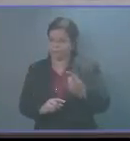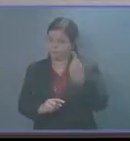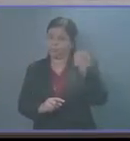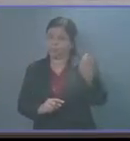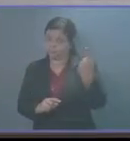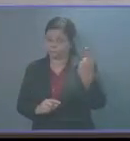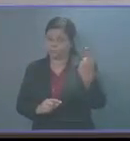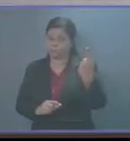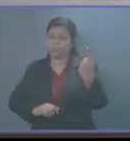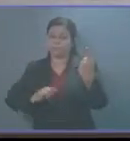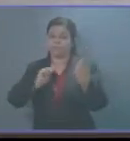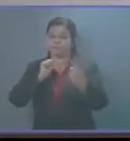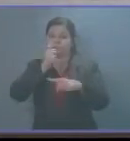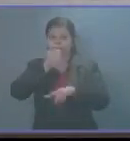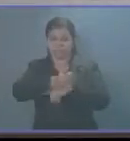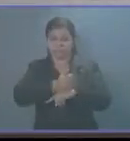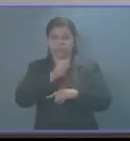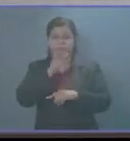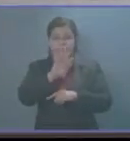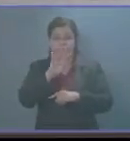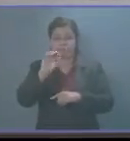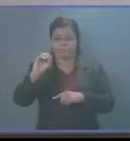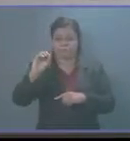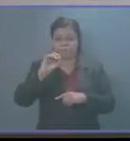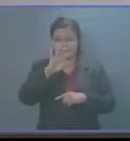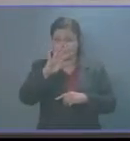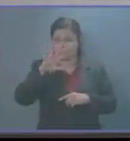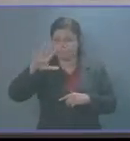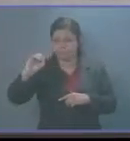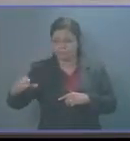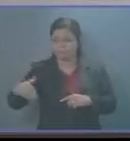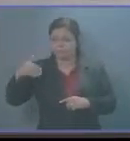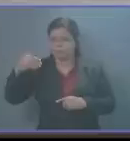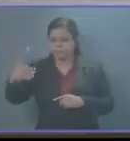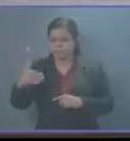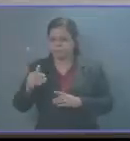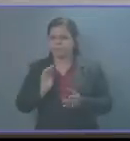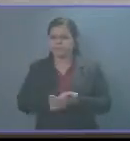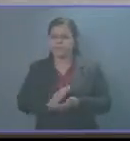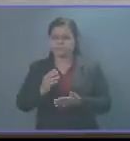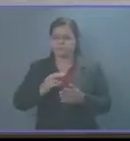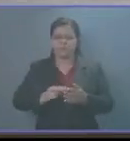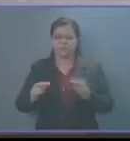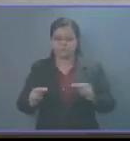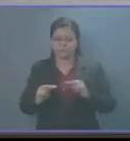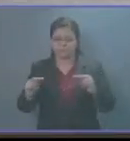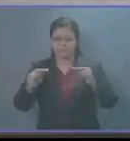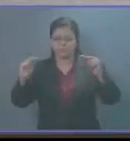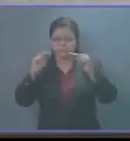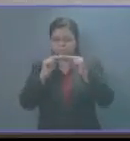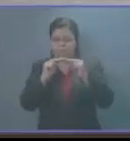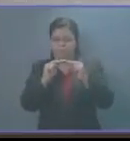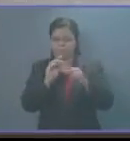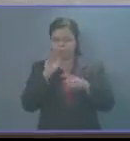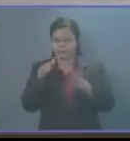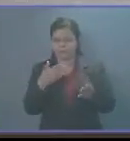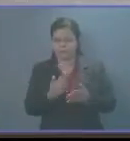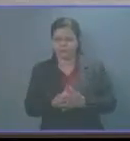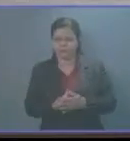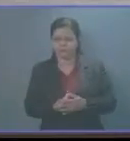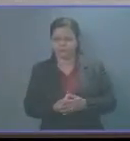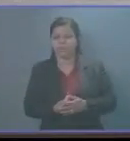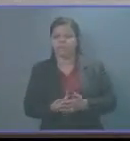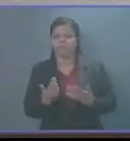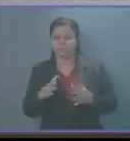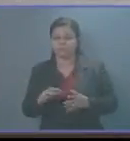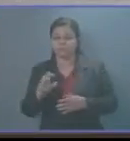la consagración de los 450 años de la ciudad de Chalchuapa bajo el patronazgo de